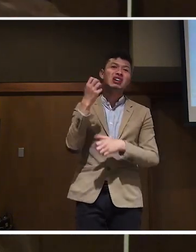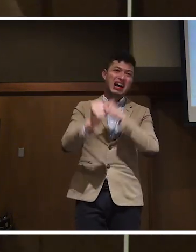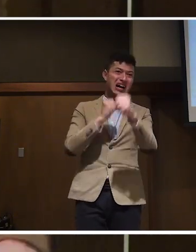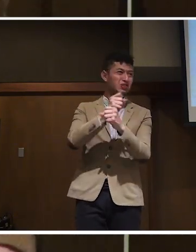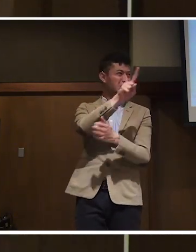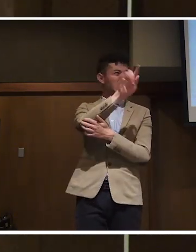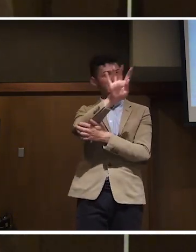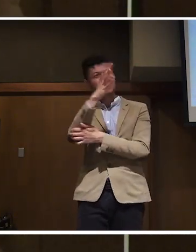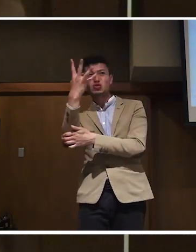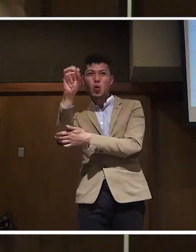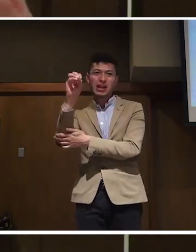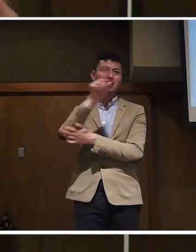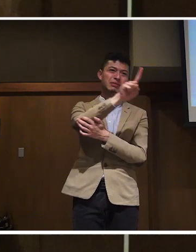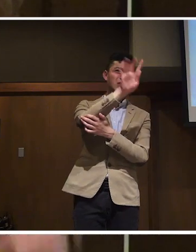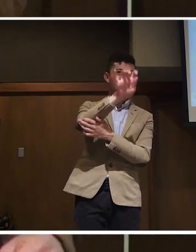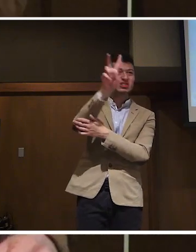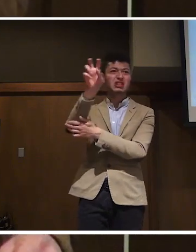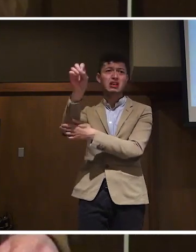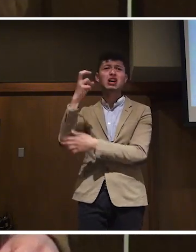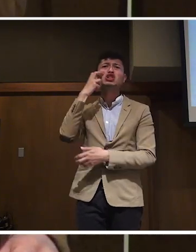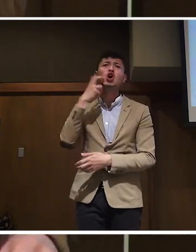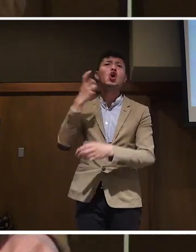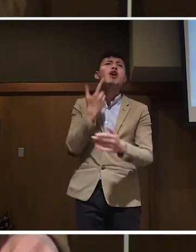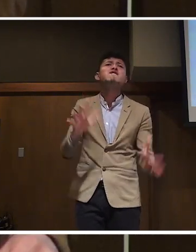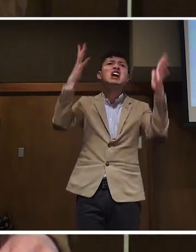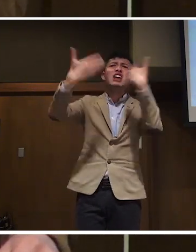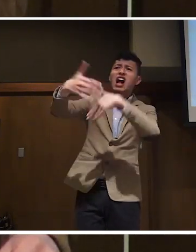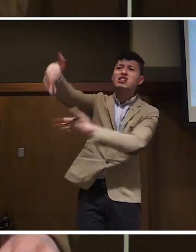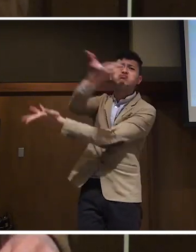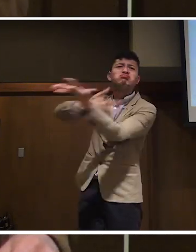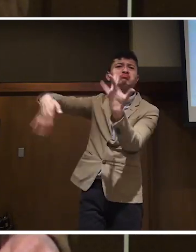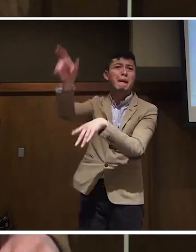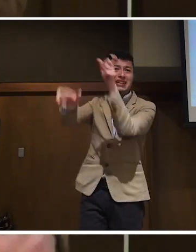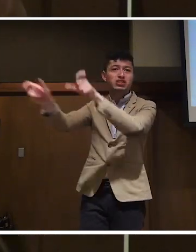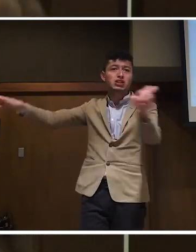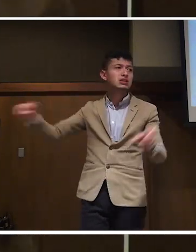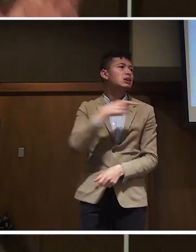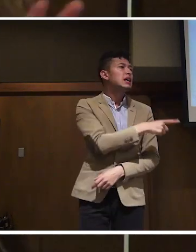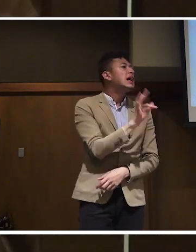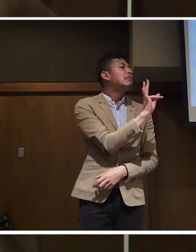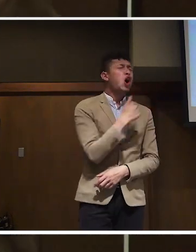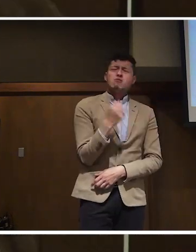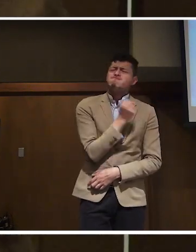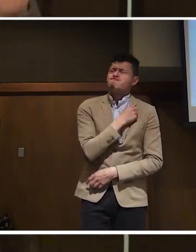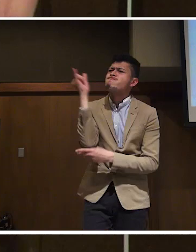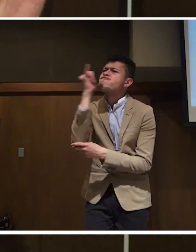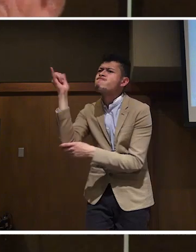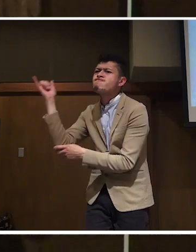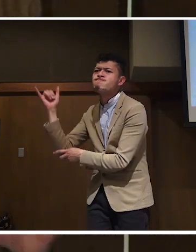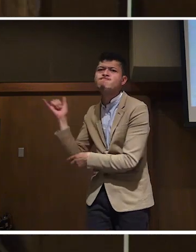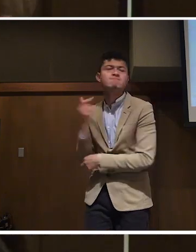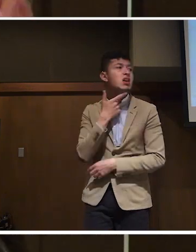como a 1970. Esa habría sido la gran colección. Yo traté, y esta persona trató de venderlo, pero la familia se opuso y todo eso, y se